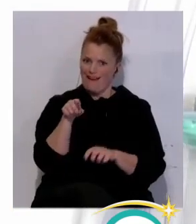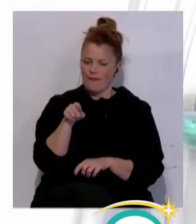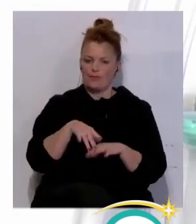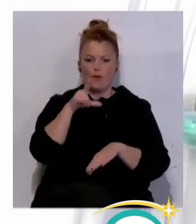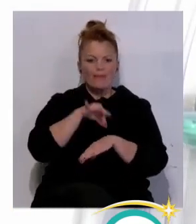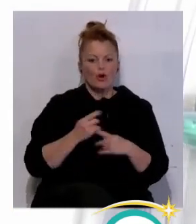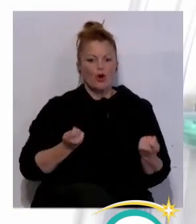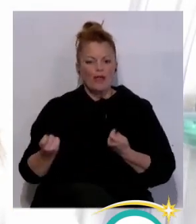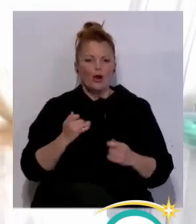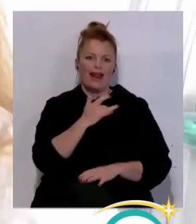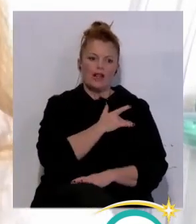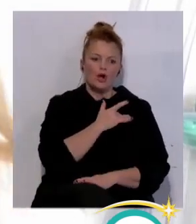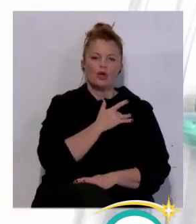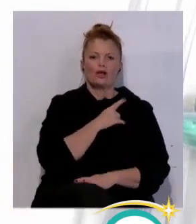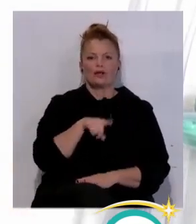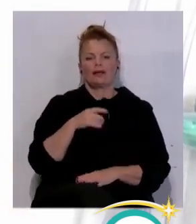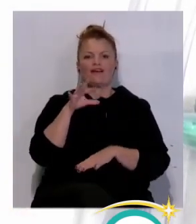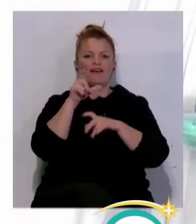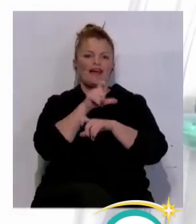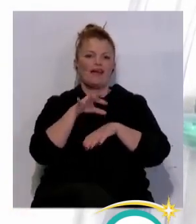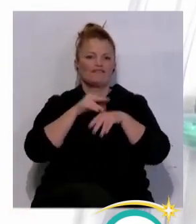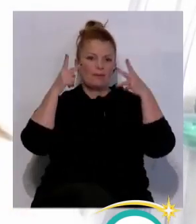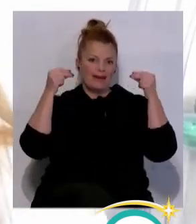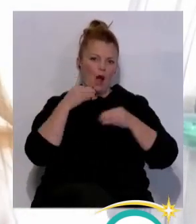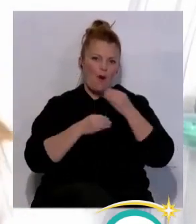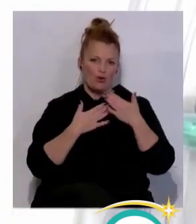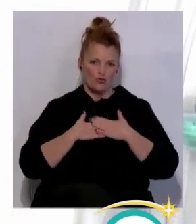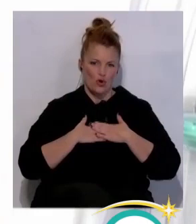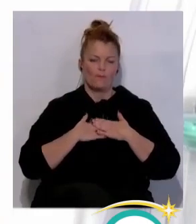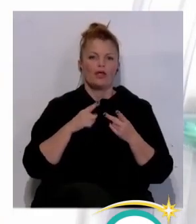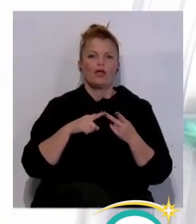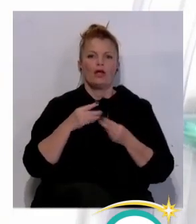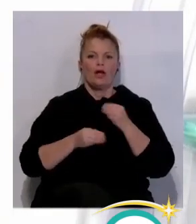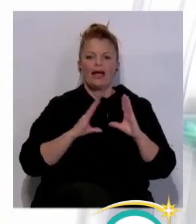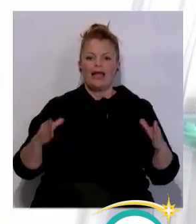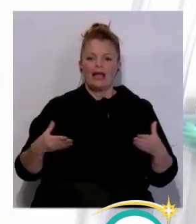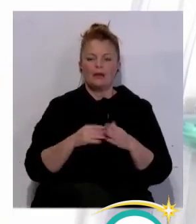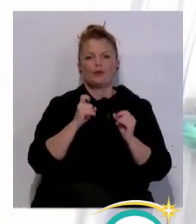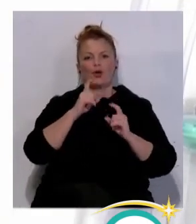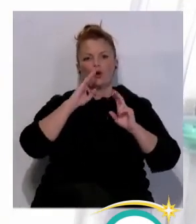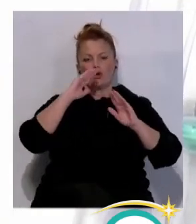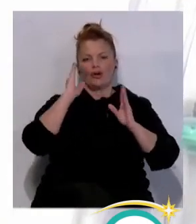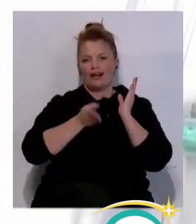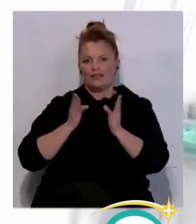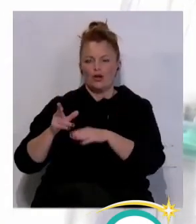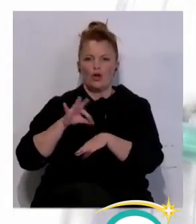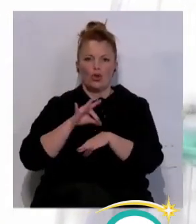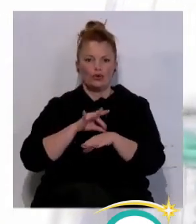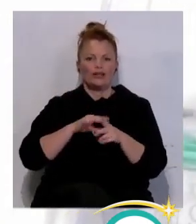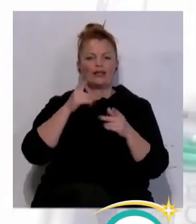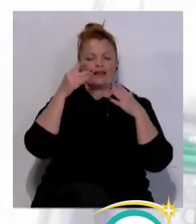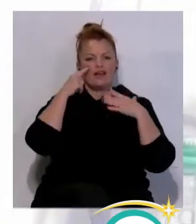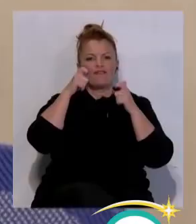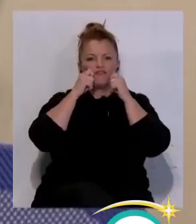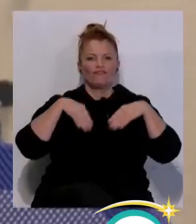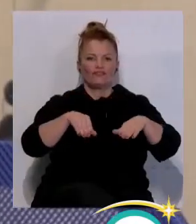médico coordinador, el cardiólogo, que es el coordinador, y enfermería, que lo hago yo, el equipo de rehabilitación, que es la doctora de rehabilitación y la